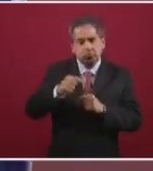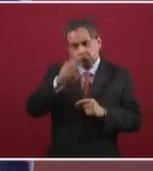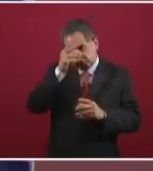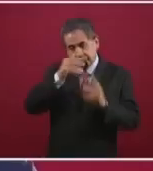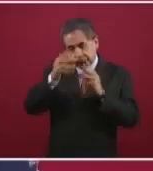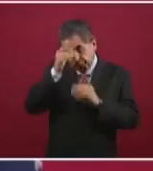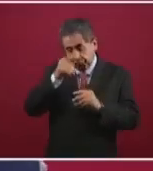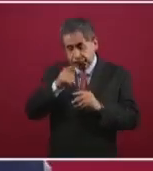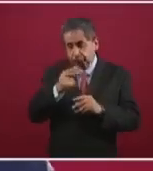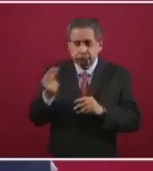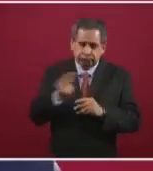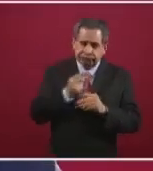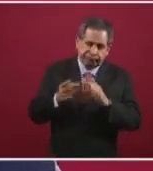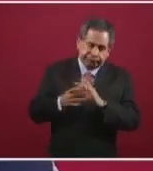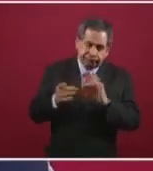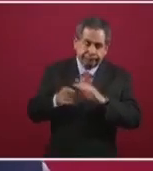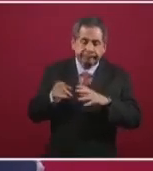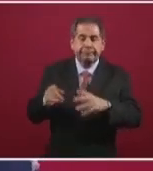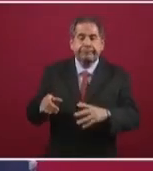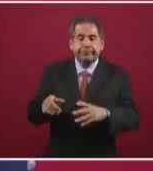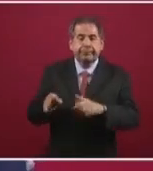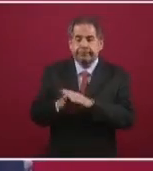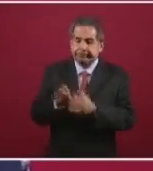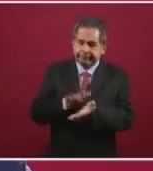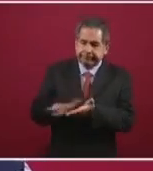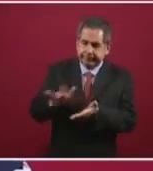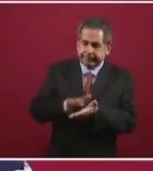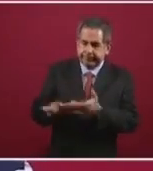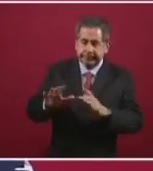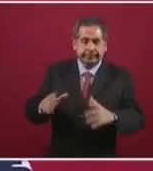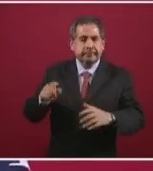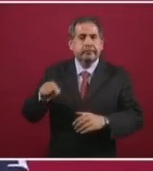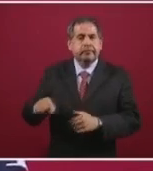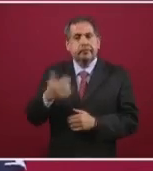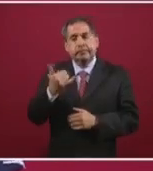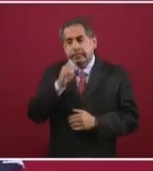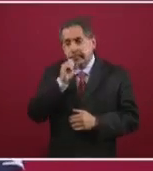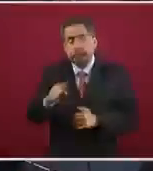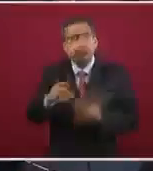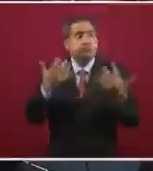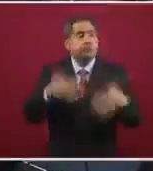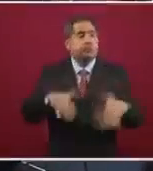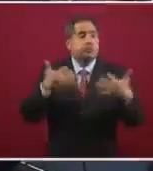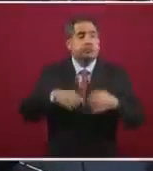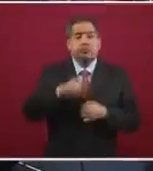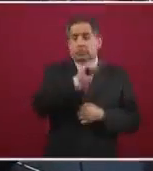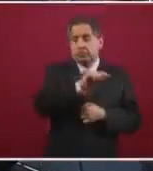Van a recibir este apoyo y las empresas